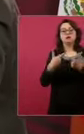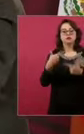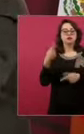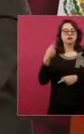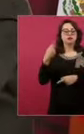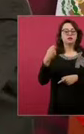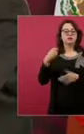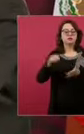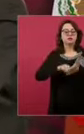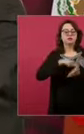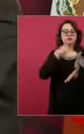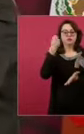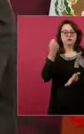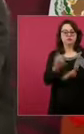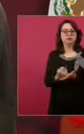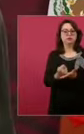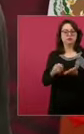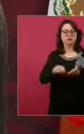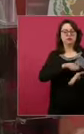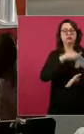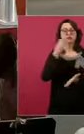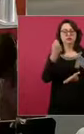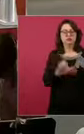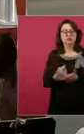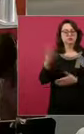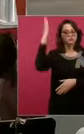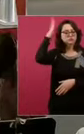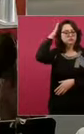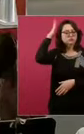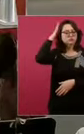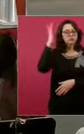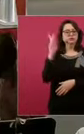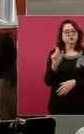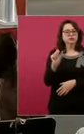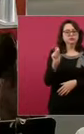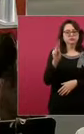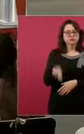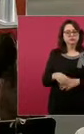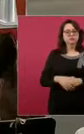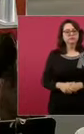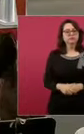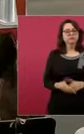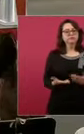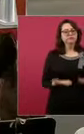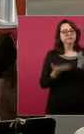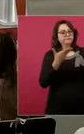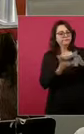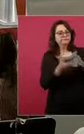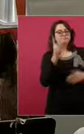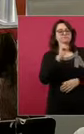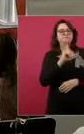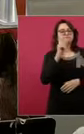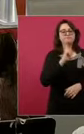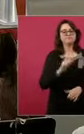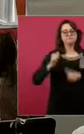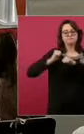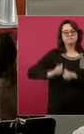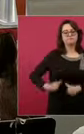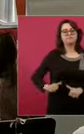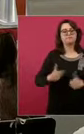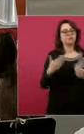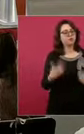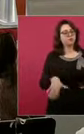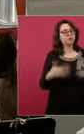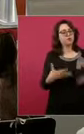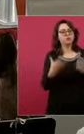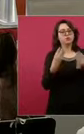El dirigente del PAN de Tamaulipas. A ver. Y ella es la regidora. Estamos aquí con la regidora Denise, al cual le agradezco mucho, sobre